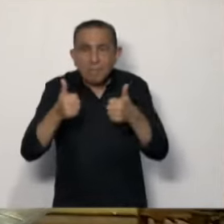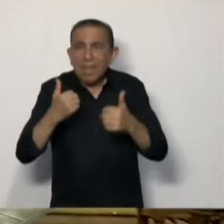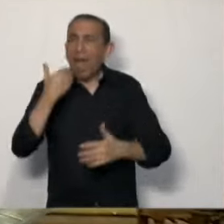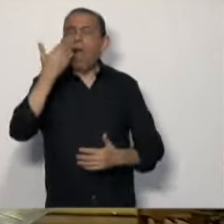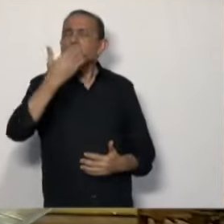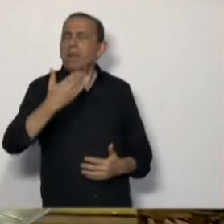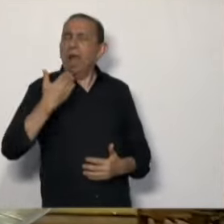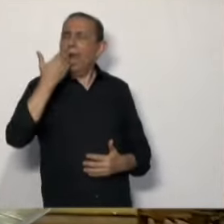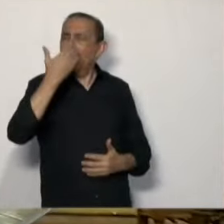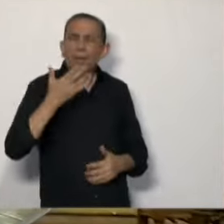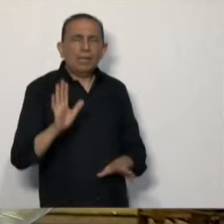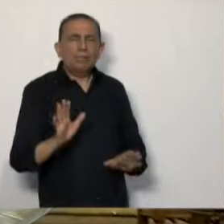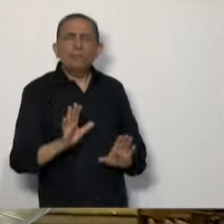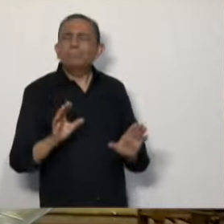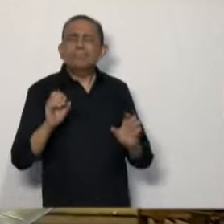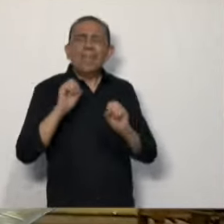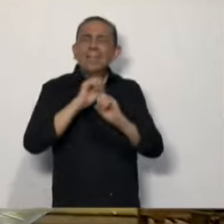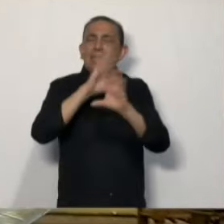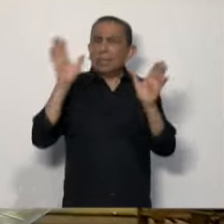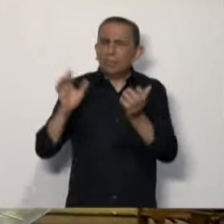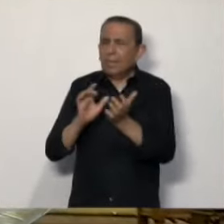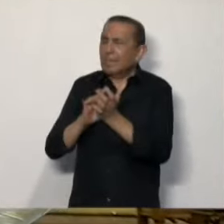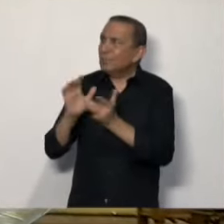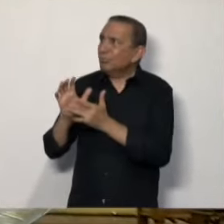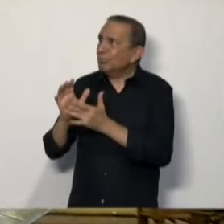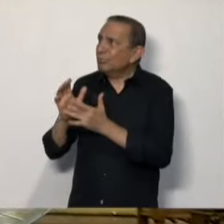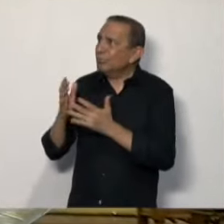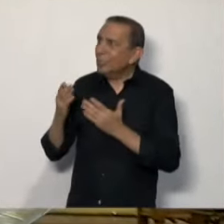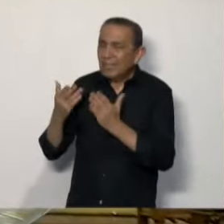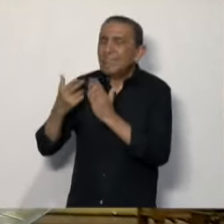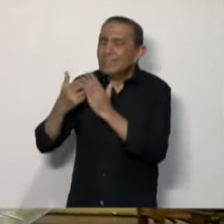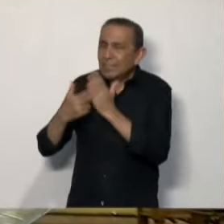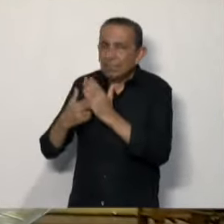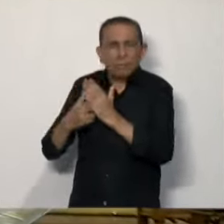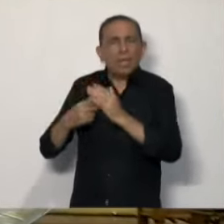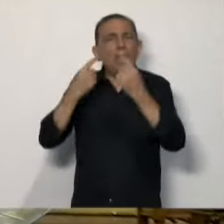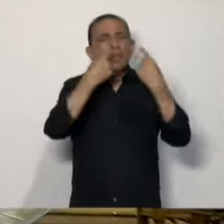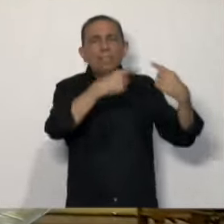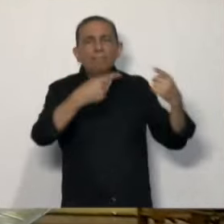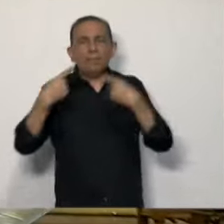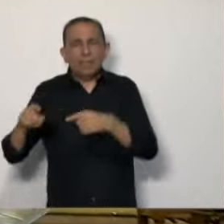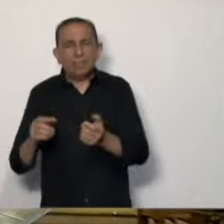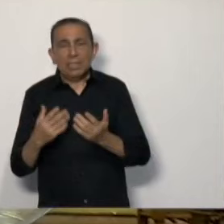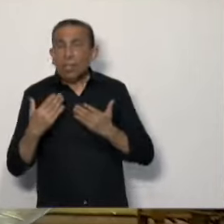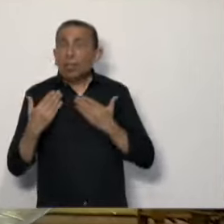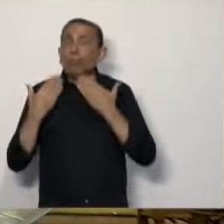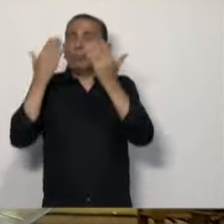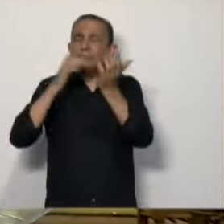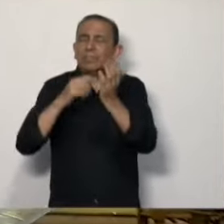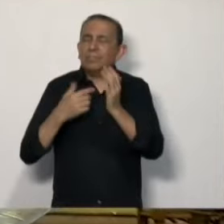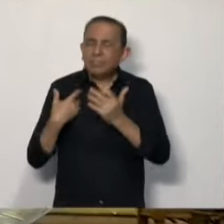Pero claramente, para Jesús glorificar es otra cosa. Para Jesús la glorificación es